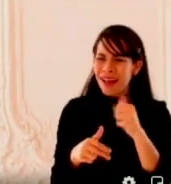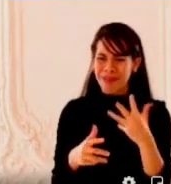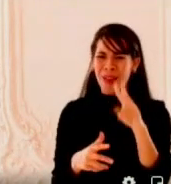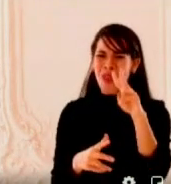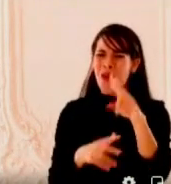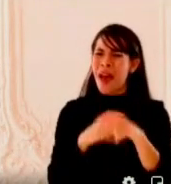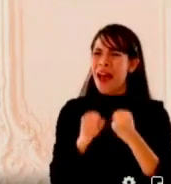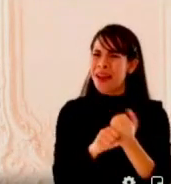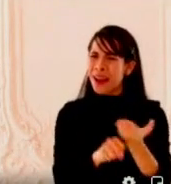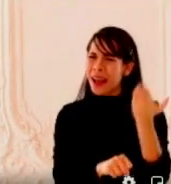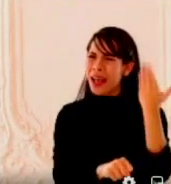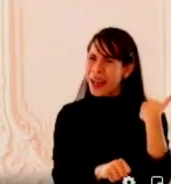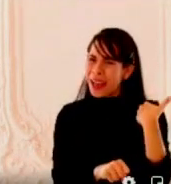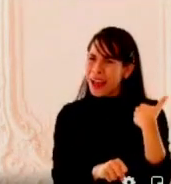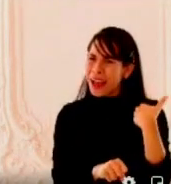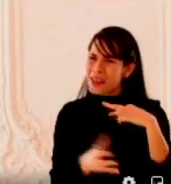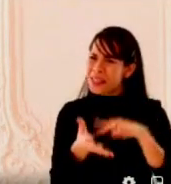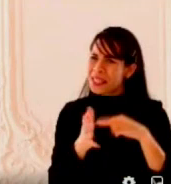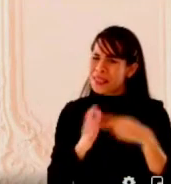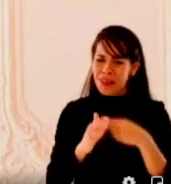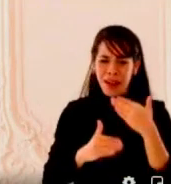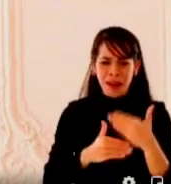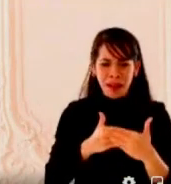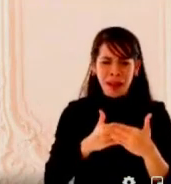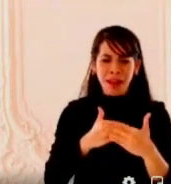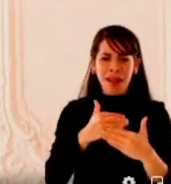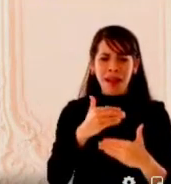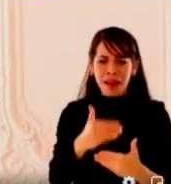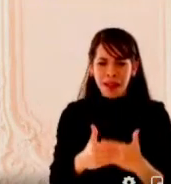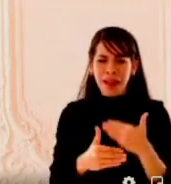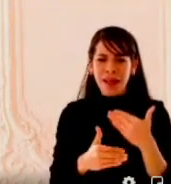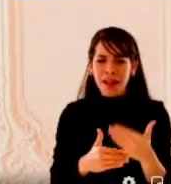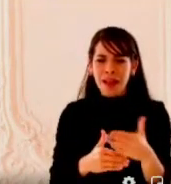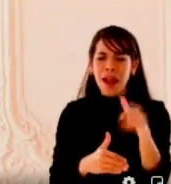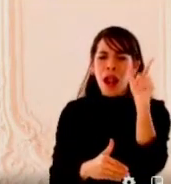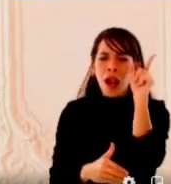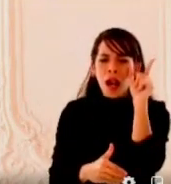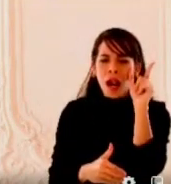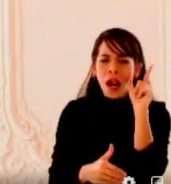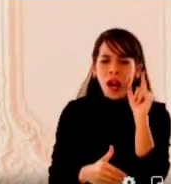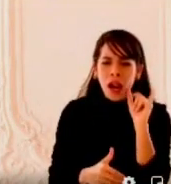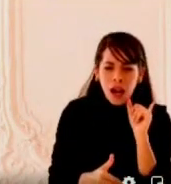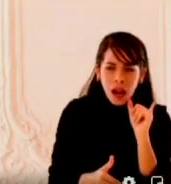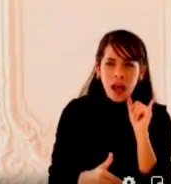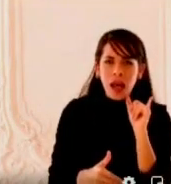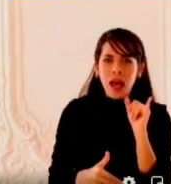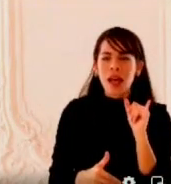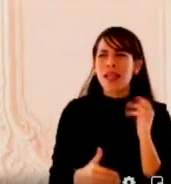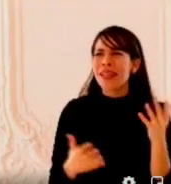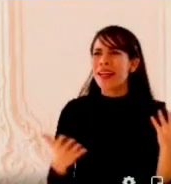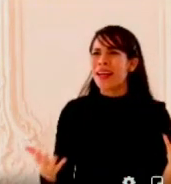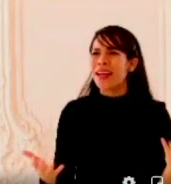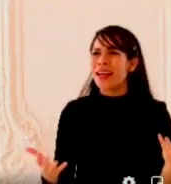las carreteras, es igual, ¿no? Y esa es una de las razones que quizá hay una frustración en el pueblo